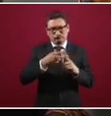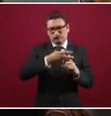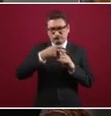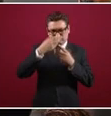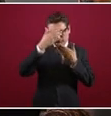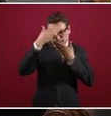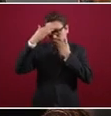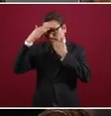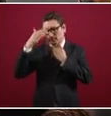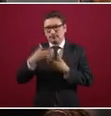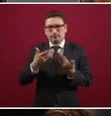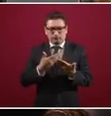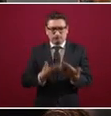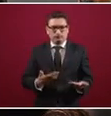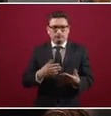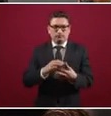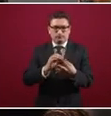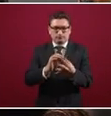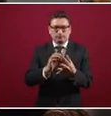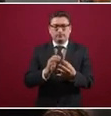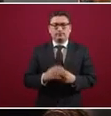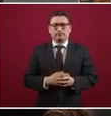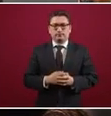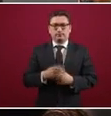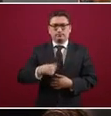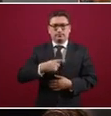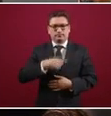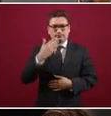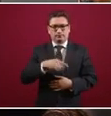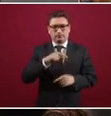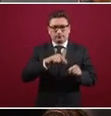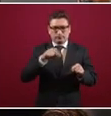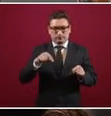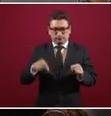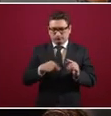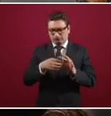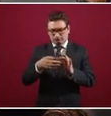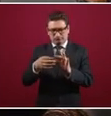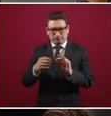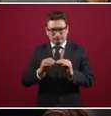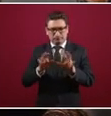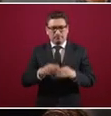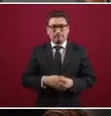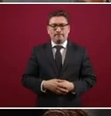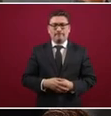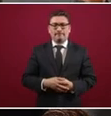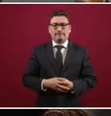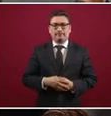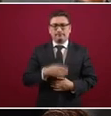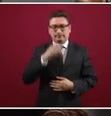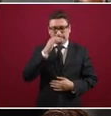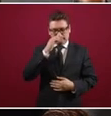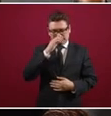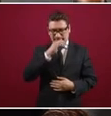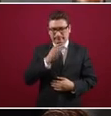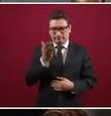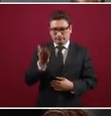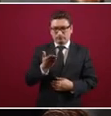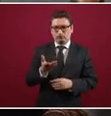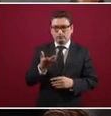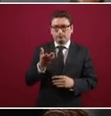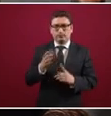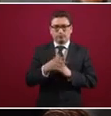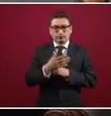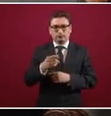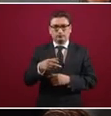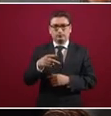a emprender en fortalecimiento de los tratos que aquí se han venido desarrollando yo le pediría a la comisionada que dar la